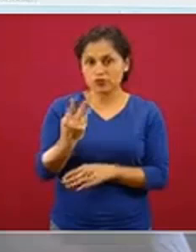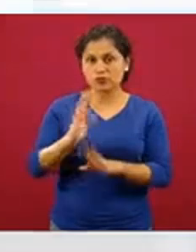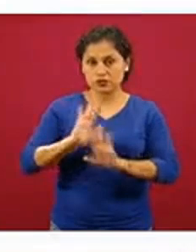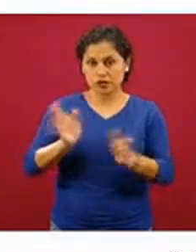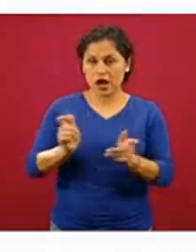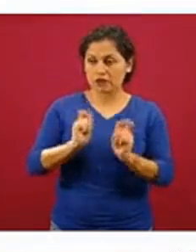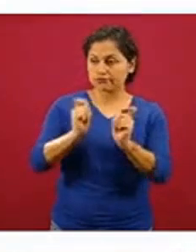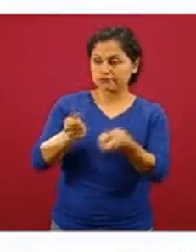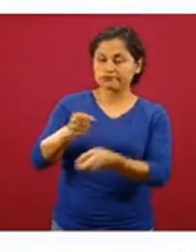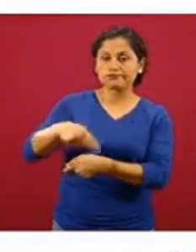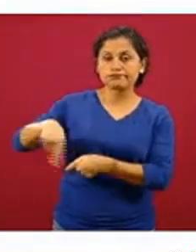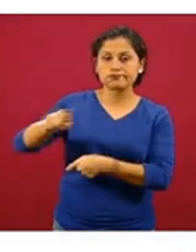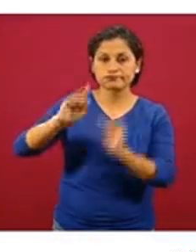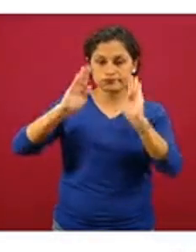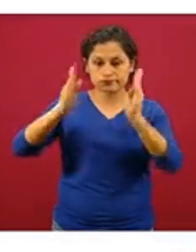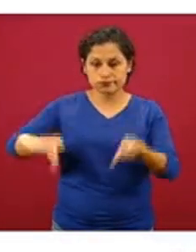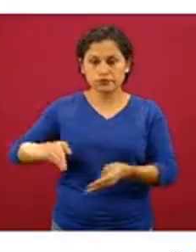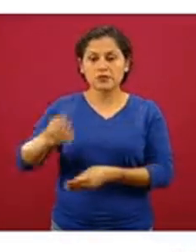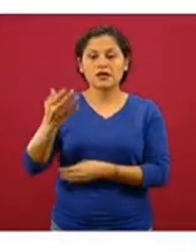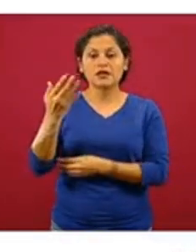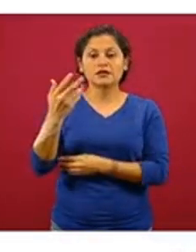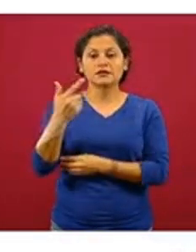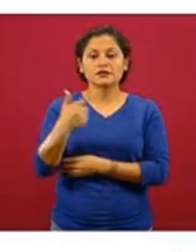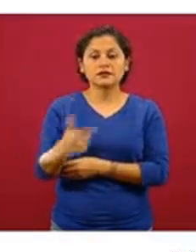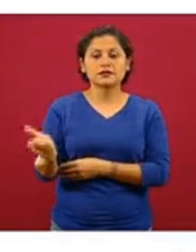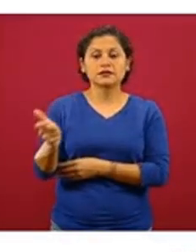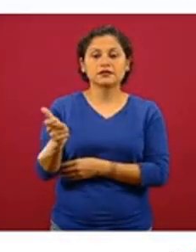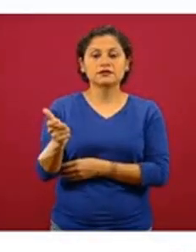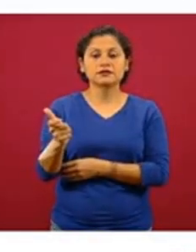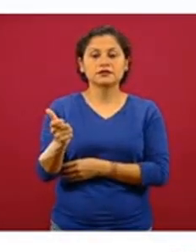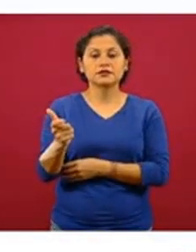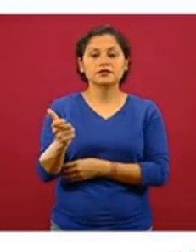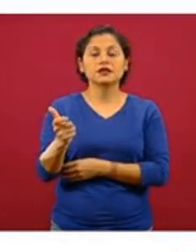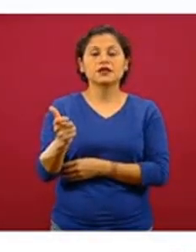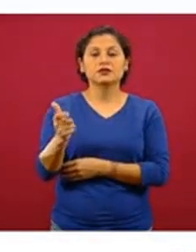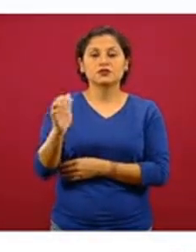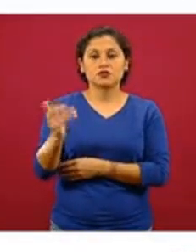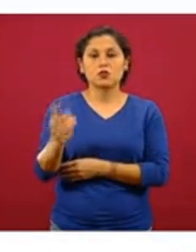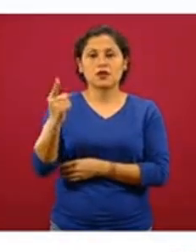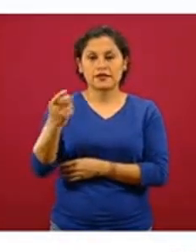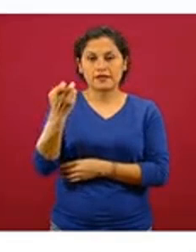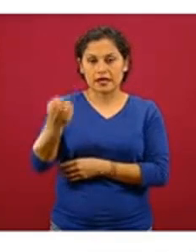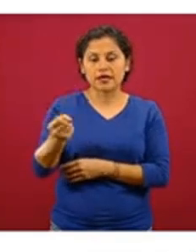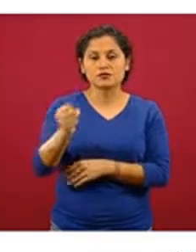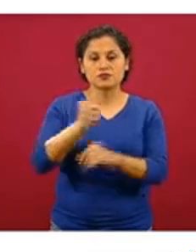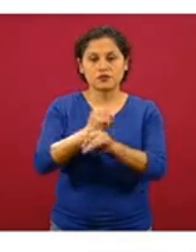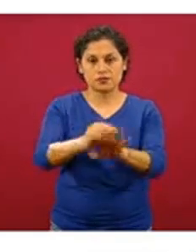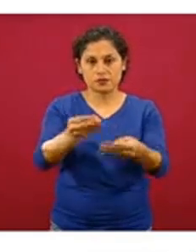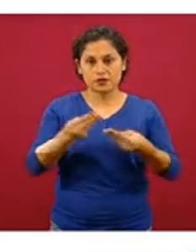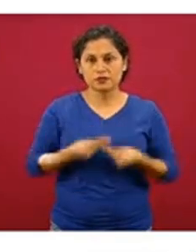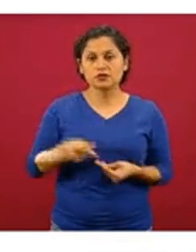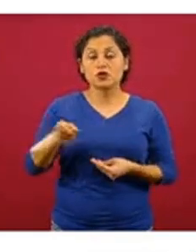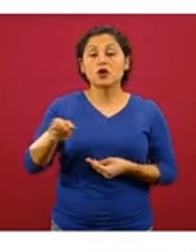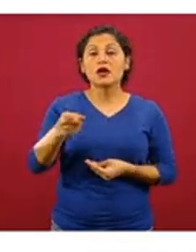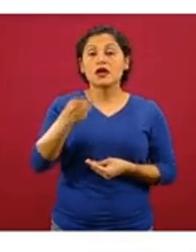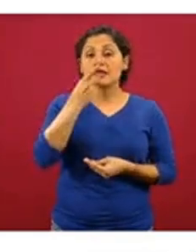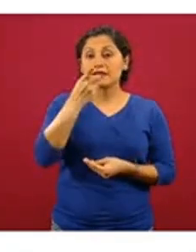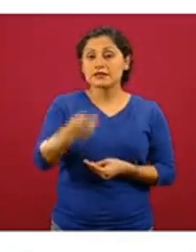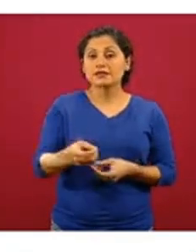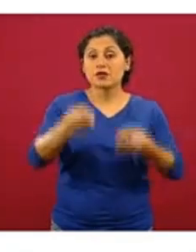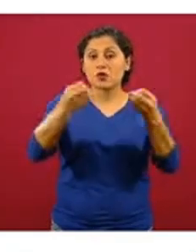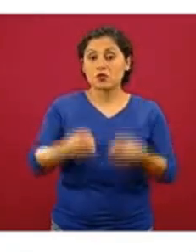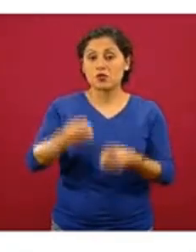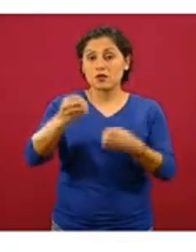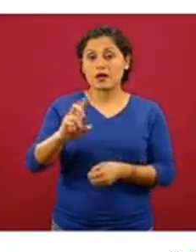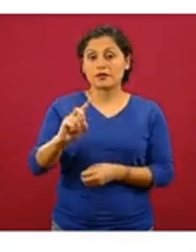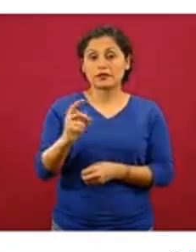y 750 de ellos, que representan el 94%, son los que confirman. Se encuentran ocupadas en este momento